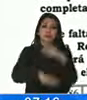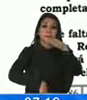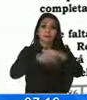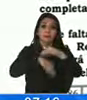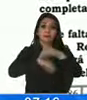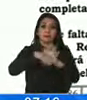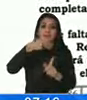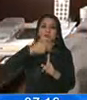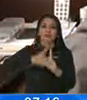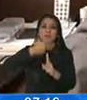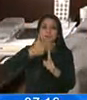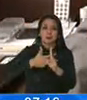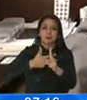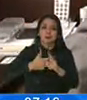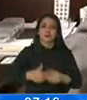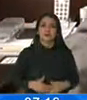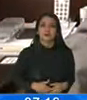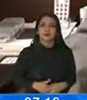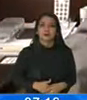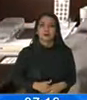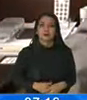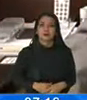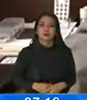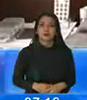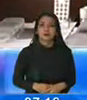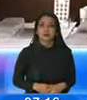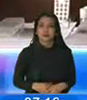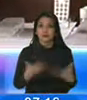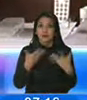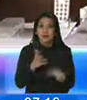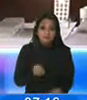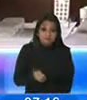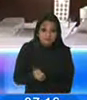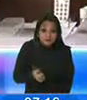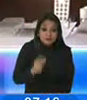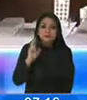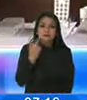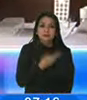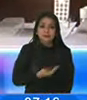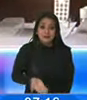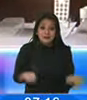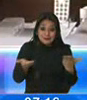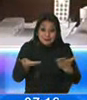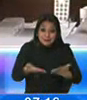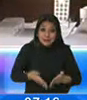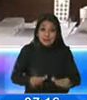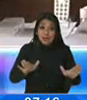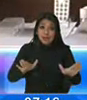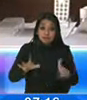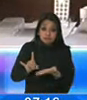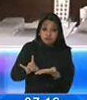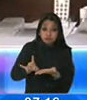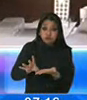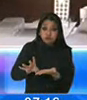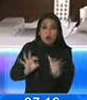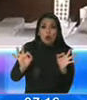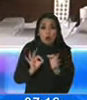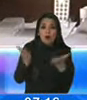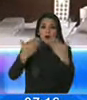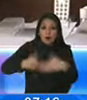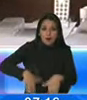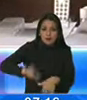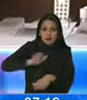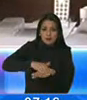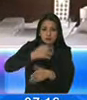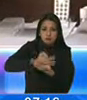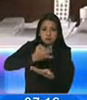máximo de 3 meses. Se pretende, cuando ya está a punto el vicepresidente de ser removido por su